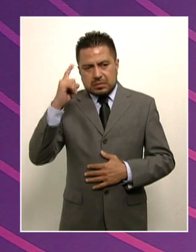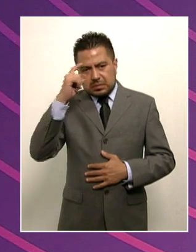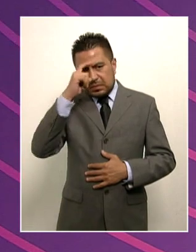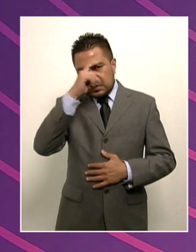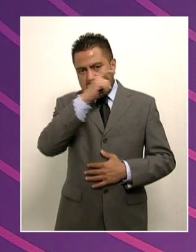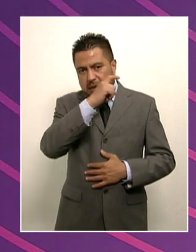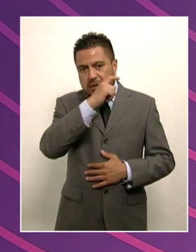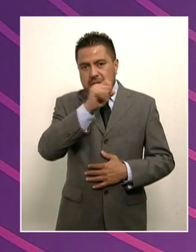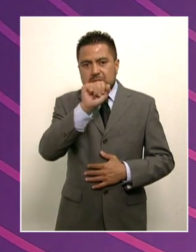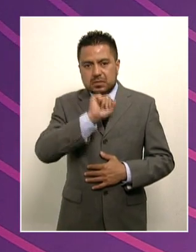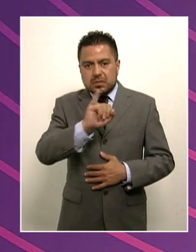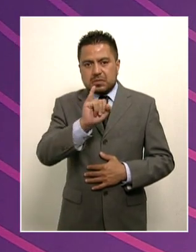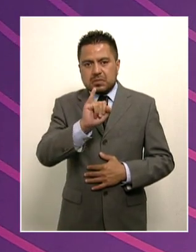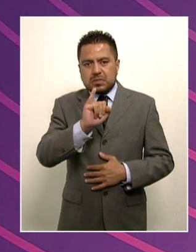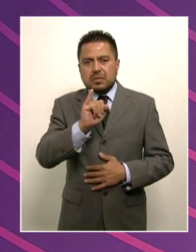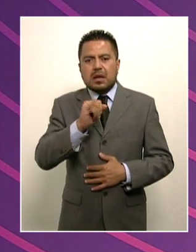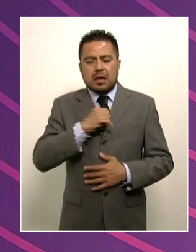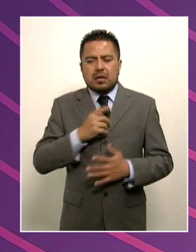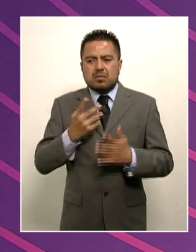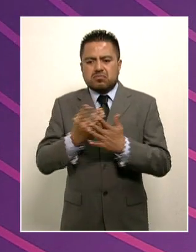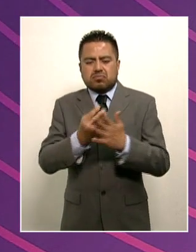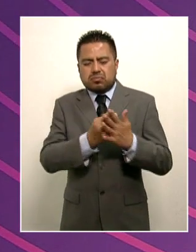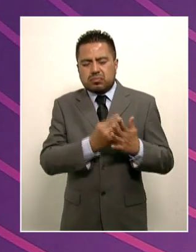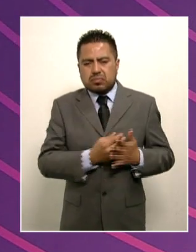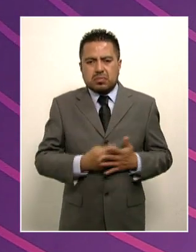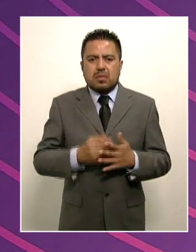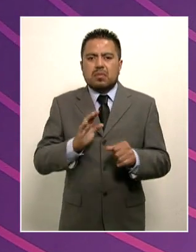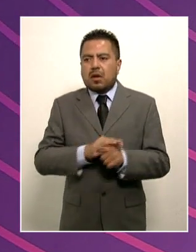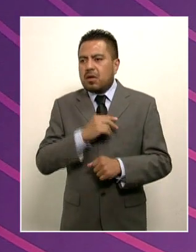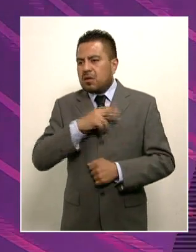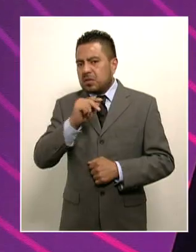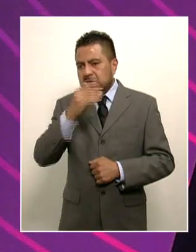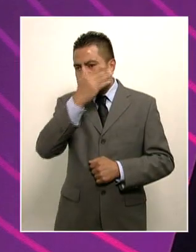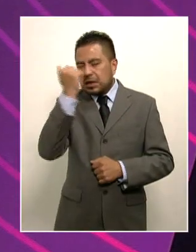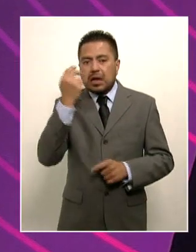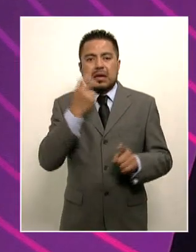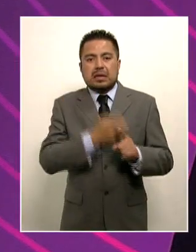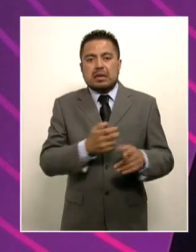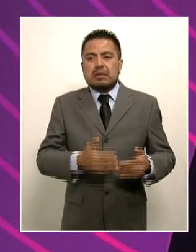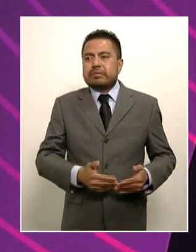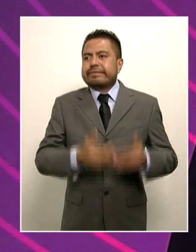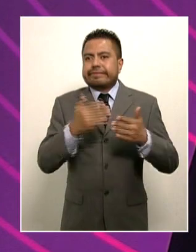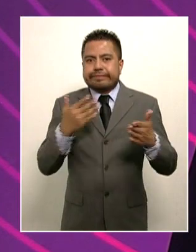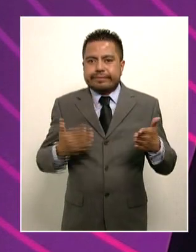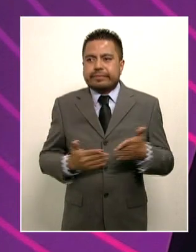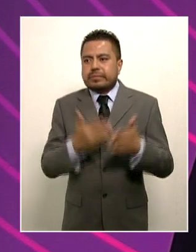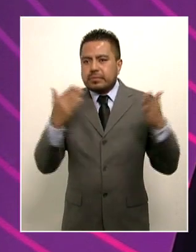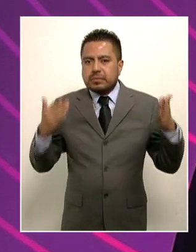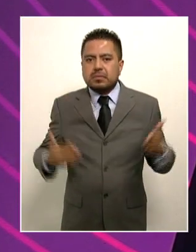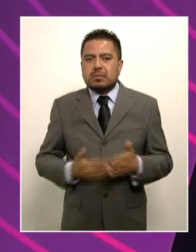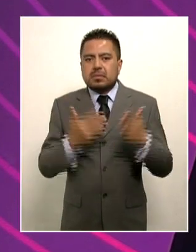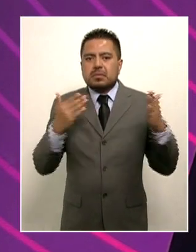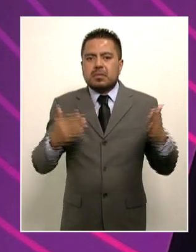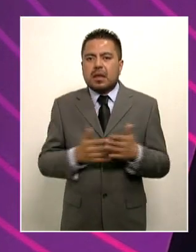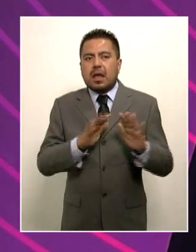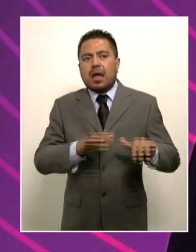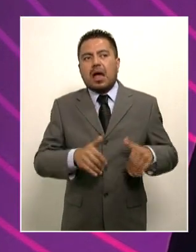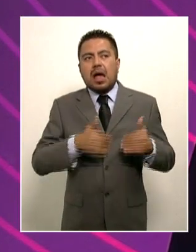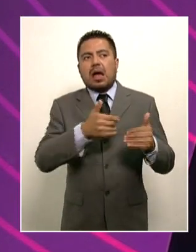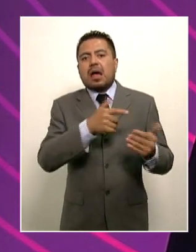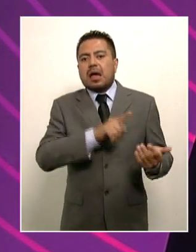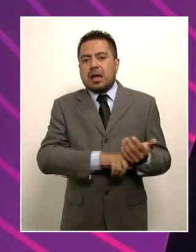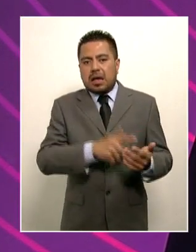complicado irlo arreglando, porque yo no sabía que esas barreras estaban afuera,